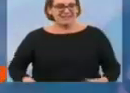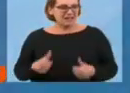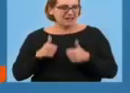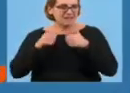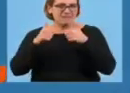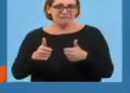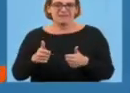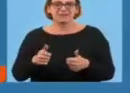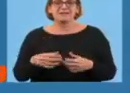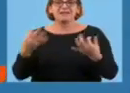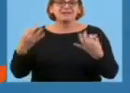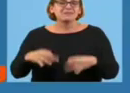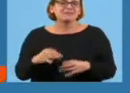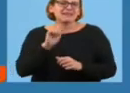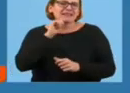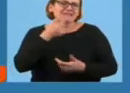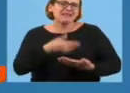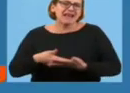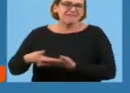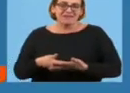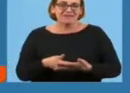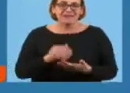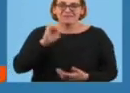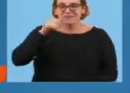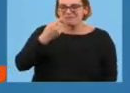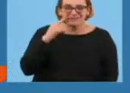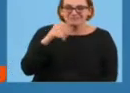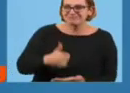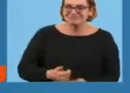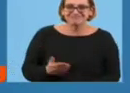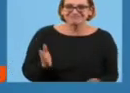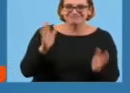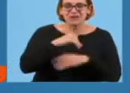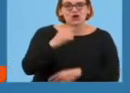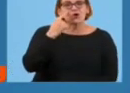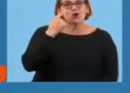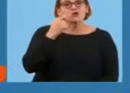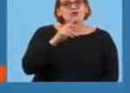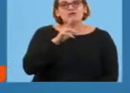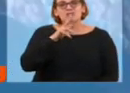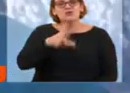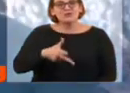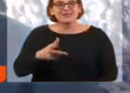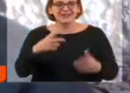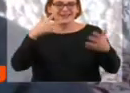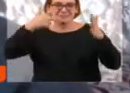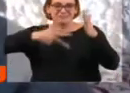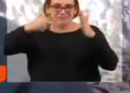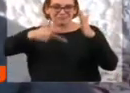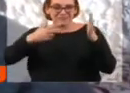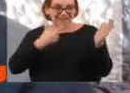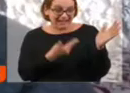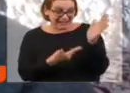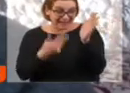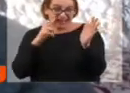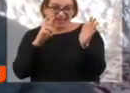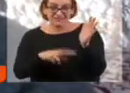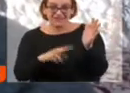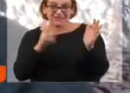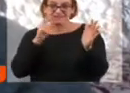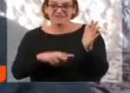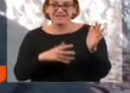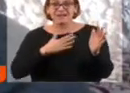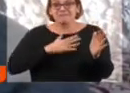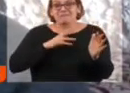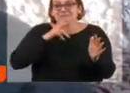Brenda estaba espléndida, pero Ismael no pudo estar ahí. Conoció a su hija por una videollamada. Dice, acá está, me dice. Y yo dije, ay, mi